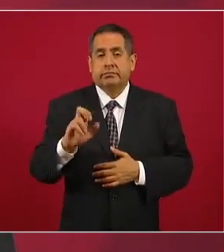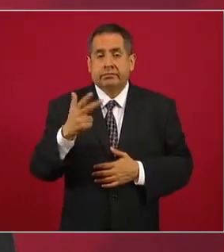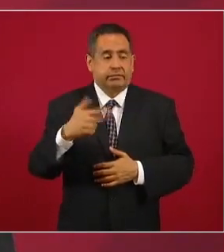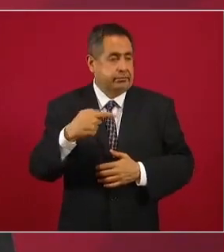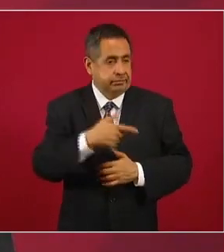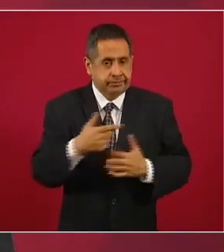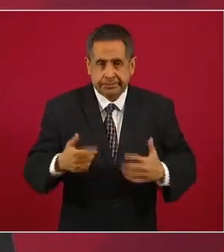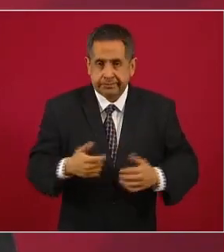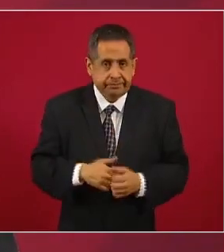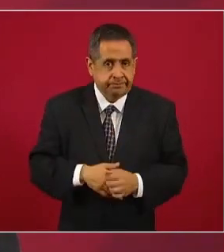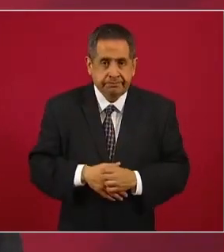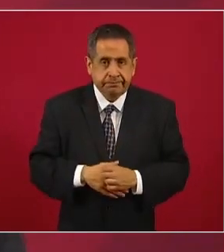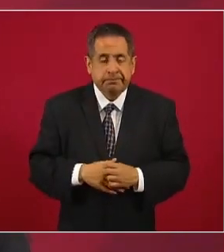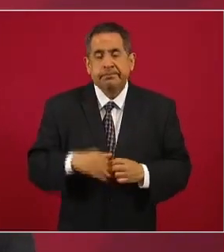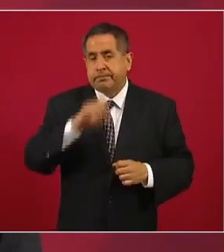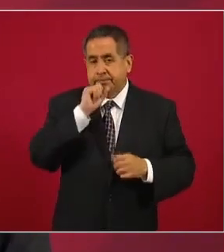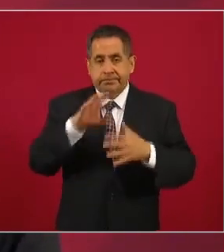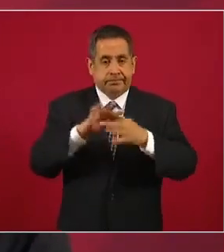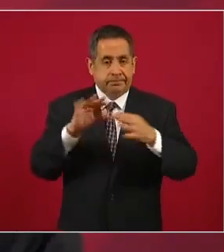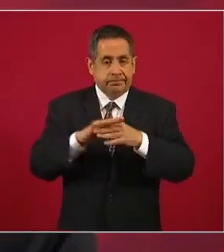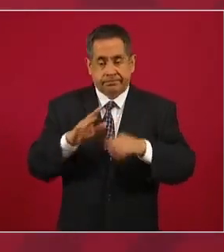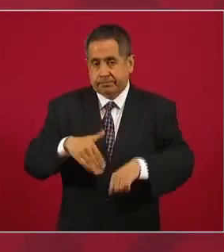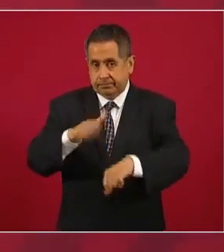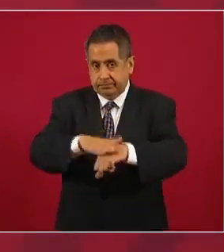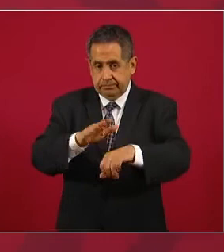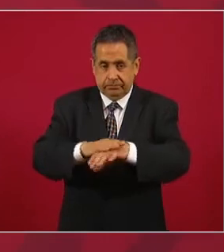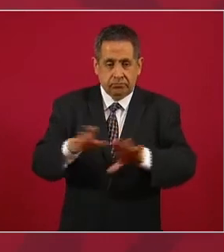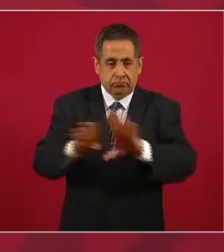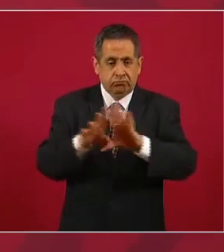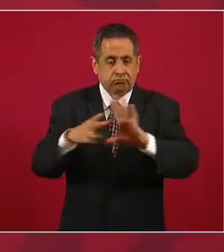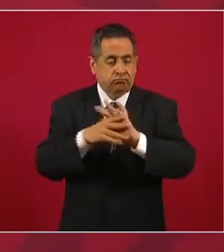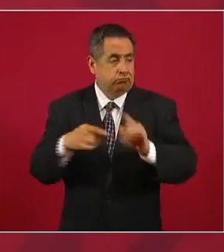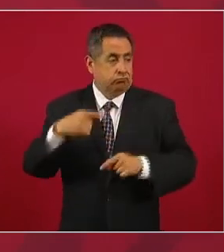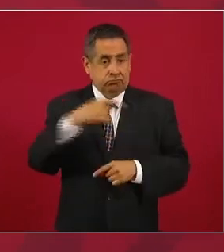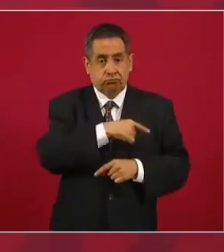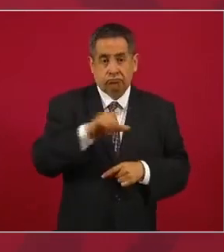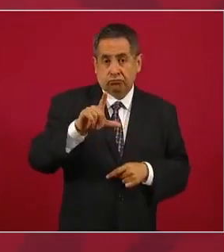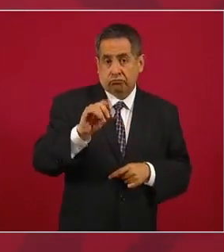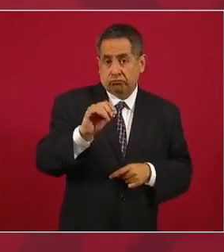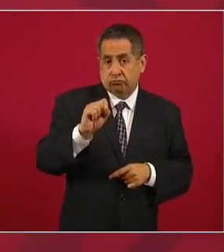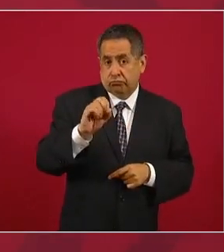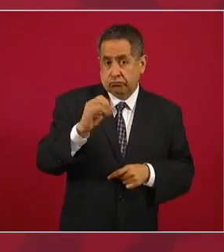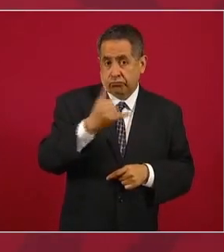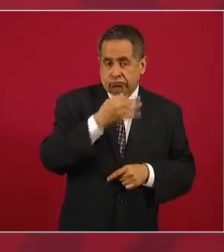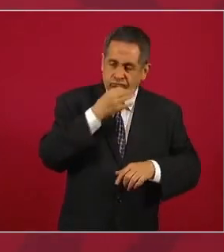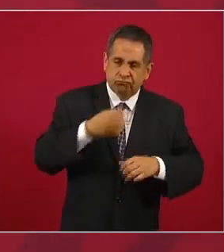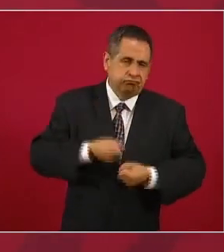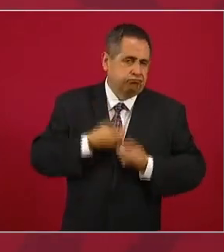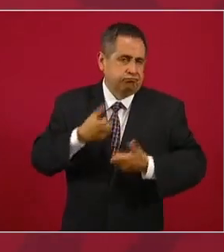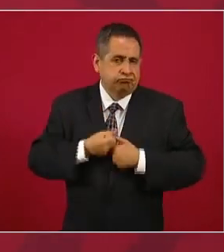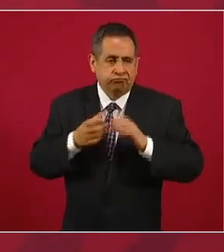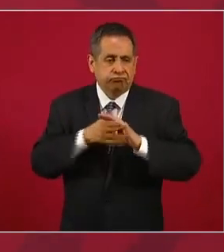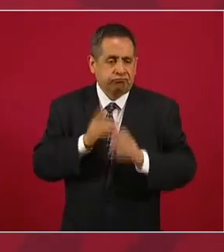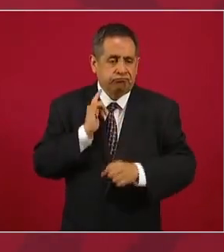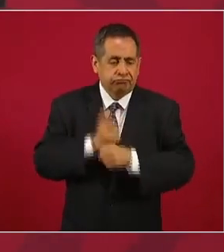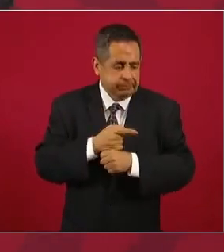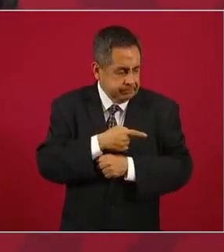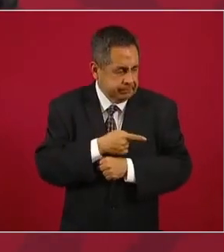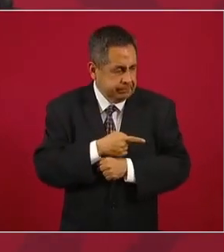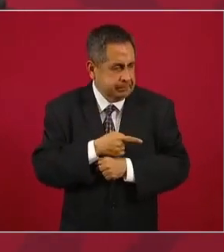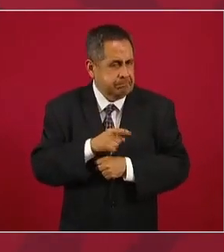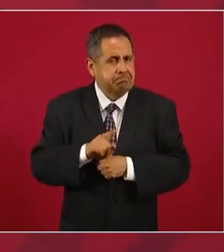otra parte, los señalamientos de Lozoya apuntan a la